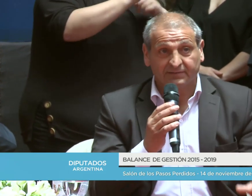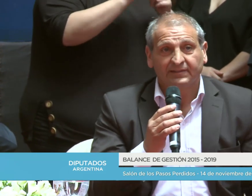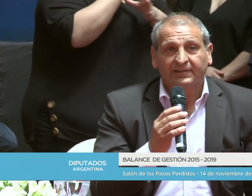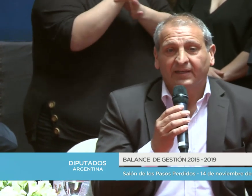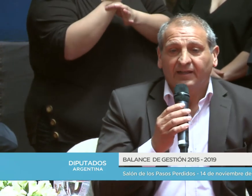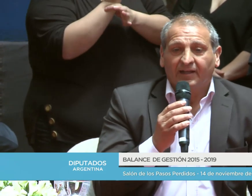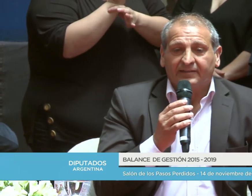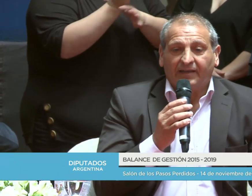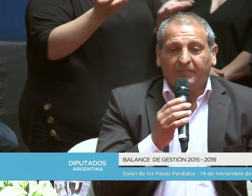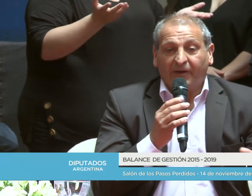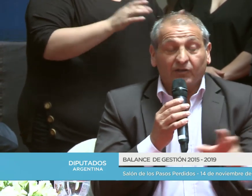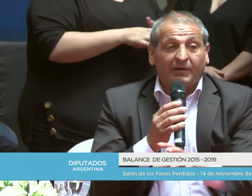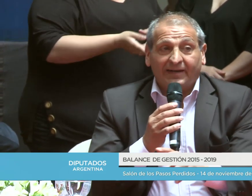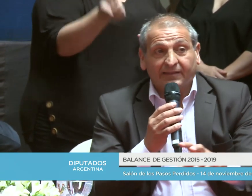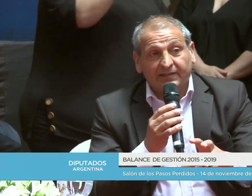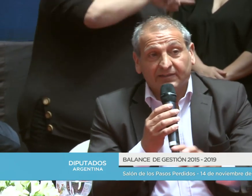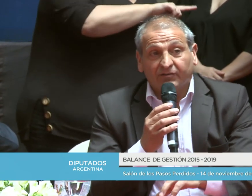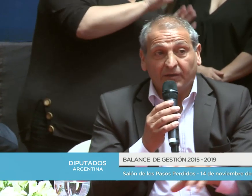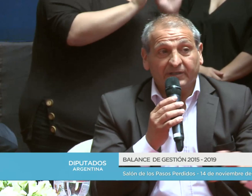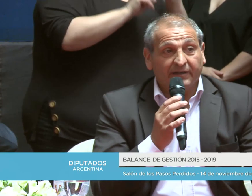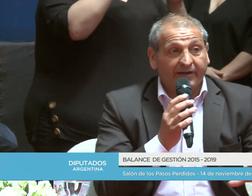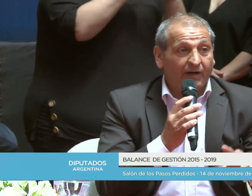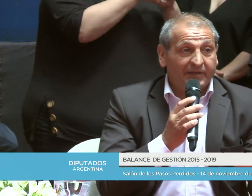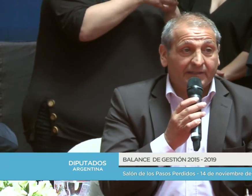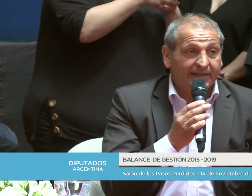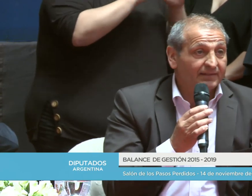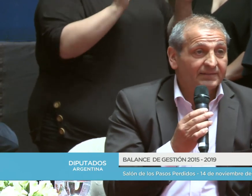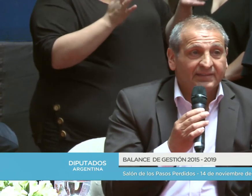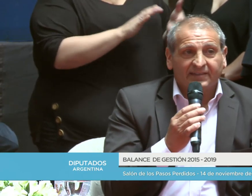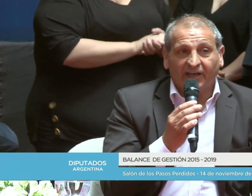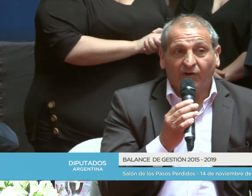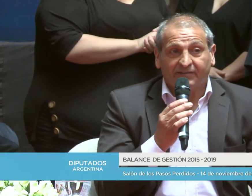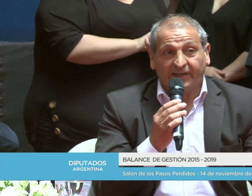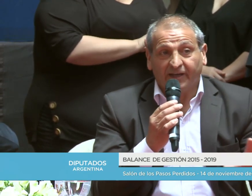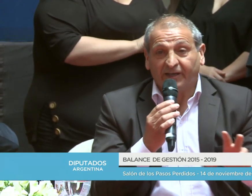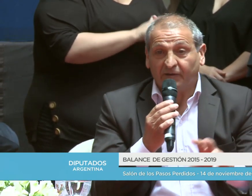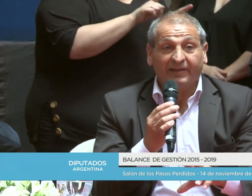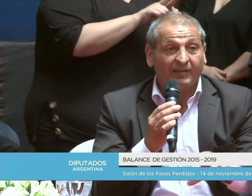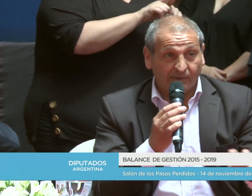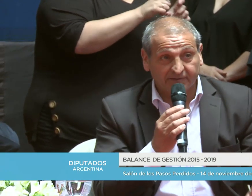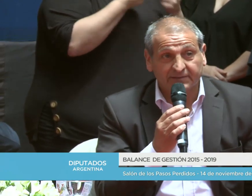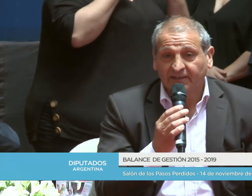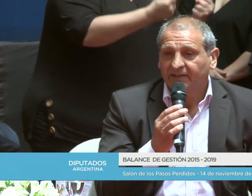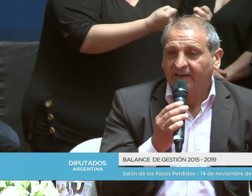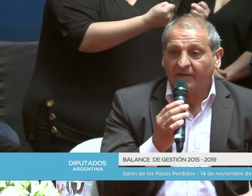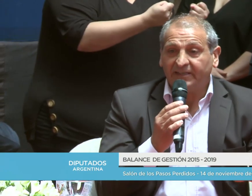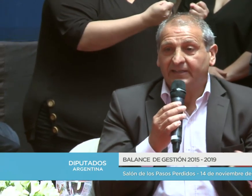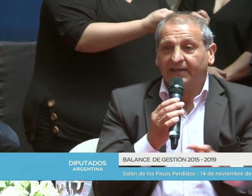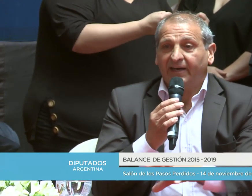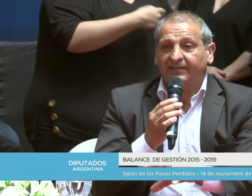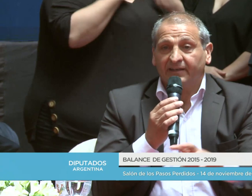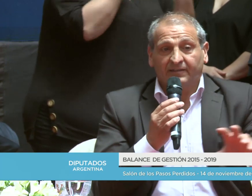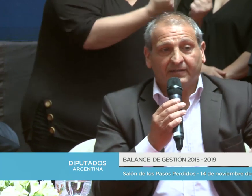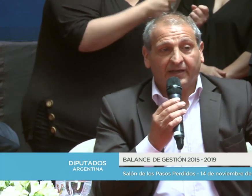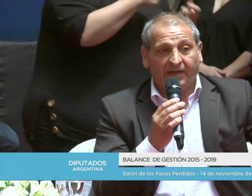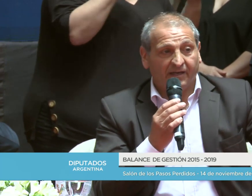jugadores, pero hay otra parte de los equipos que tiene que ver con la mística que los hace invencibles. Esa mística